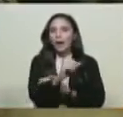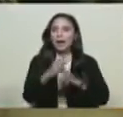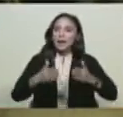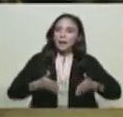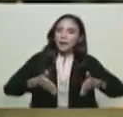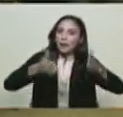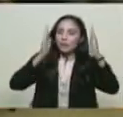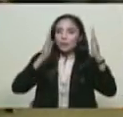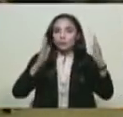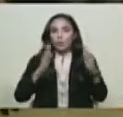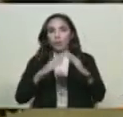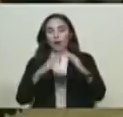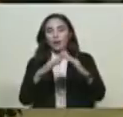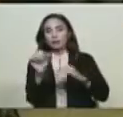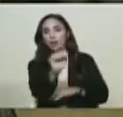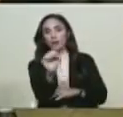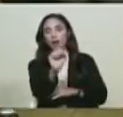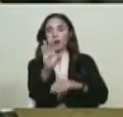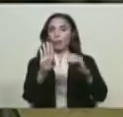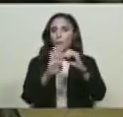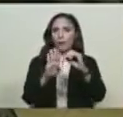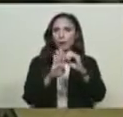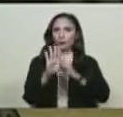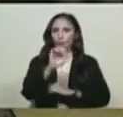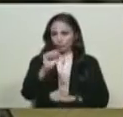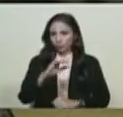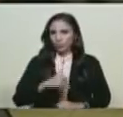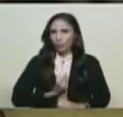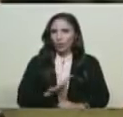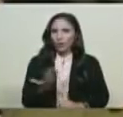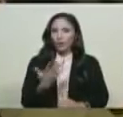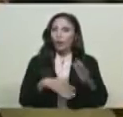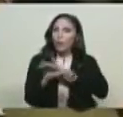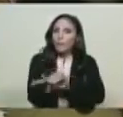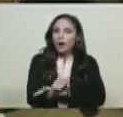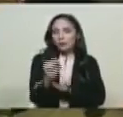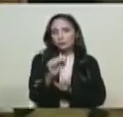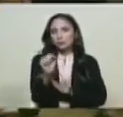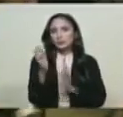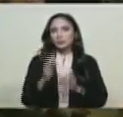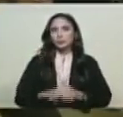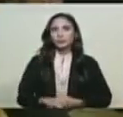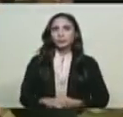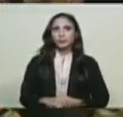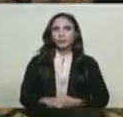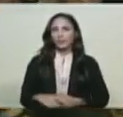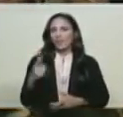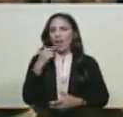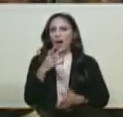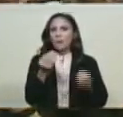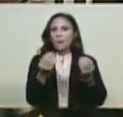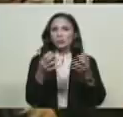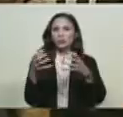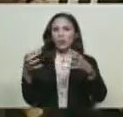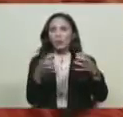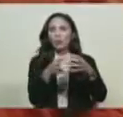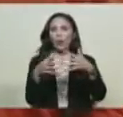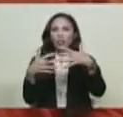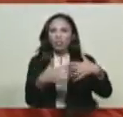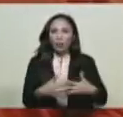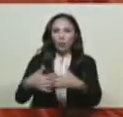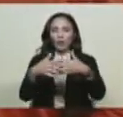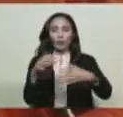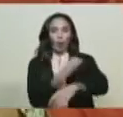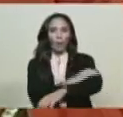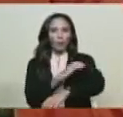carro en Petro. El Petro es un gran instrumento. Por eso es una gran maldad de esta burguesía, esta oligarquía. Y luego del